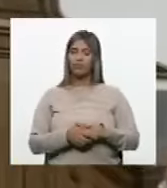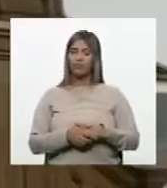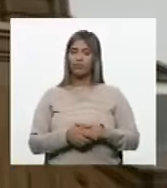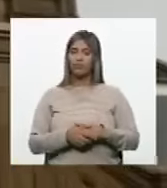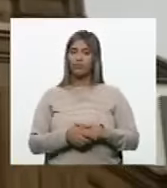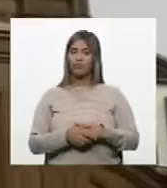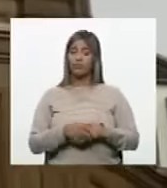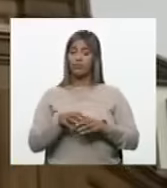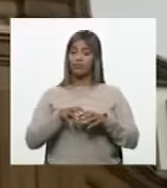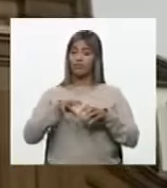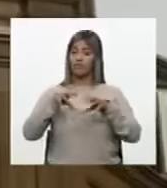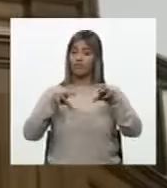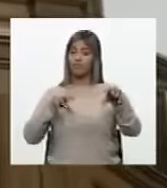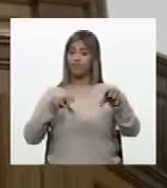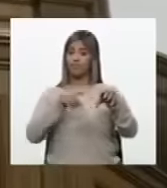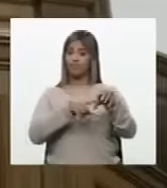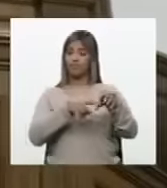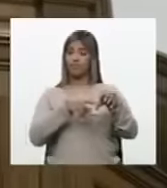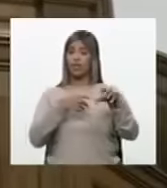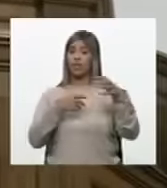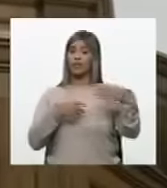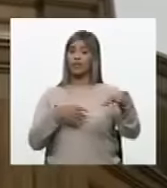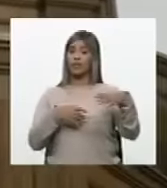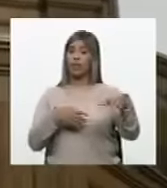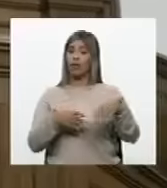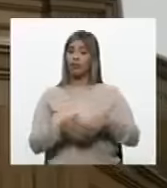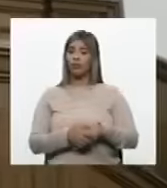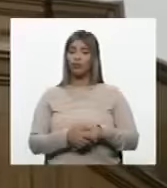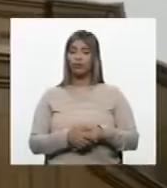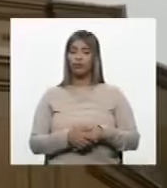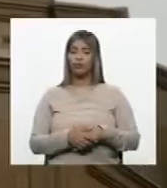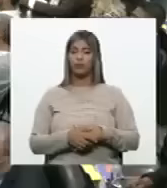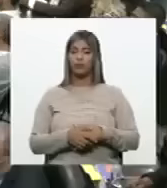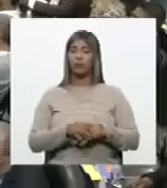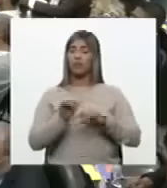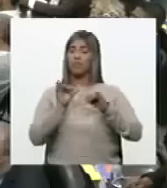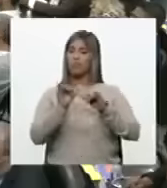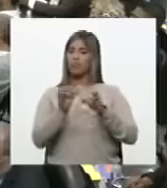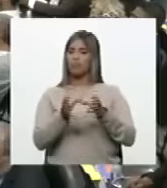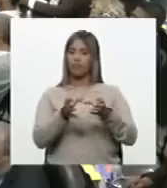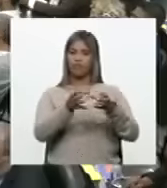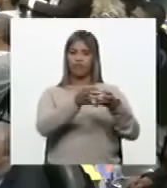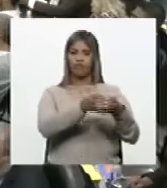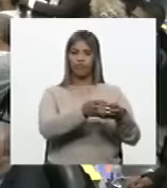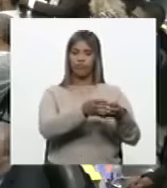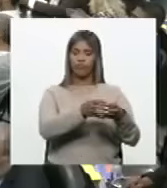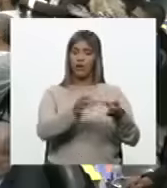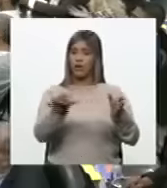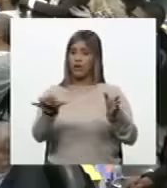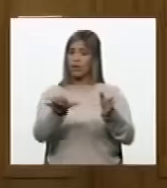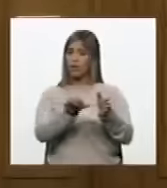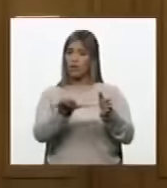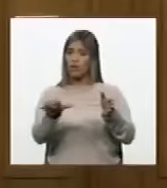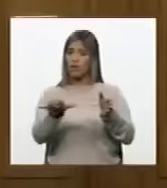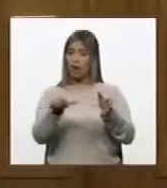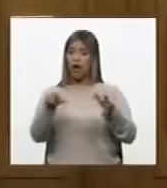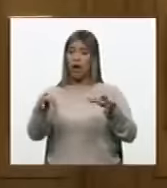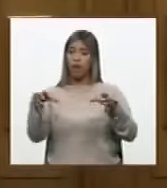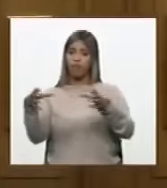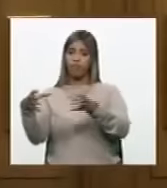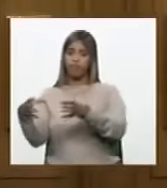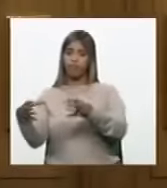Del lado izquierdo nos sentábamos la misma proporción que ellos, que nosotros tenemos hoy